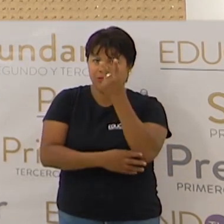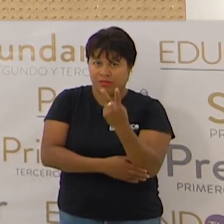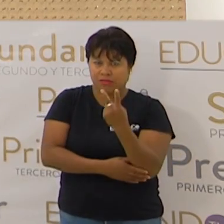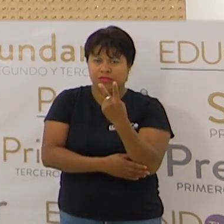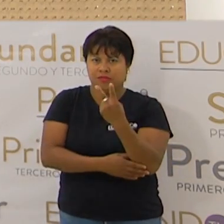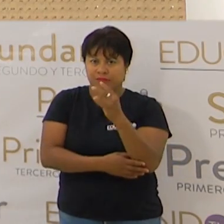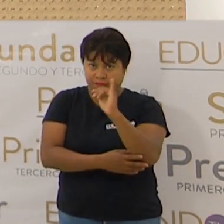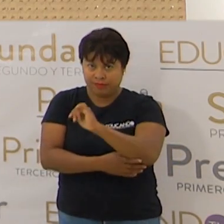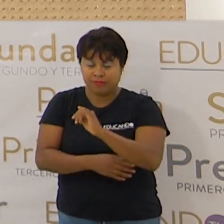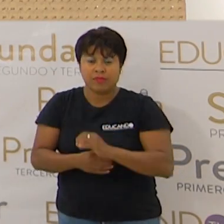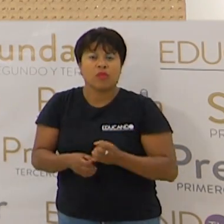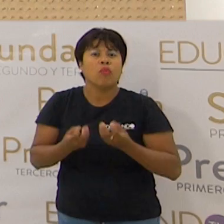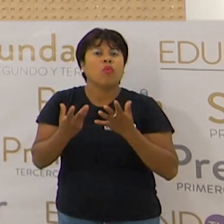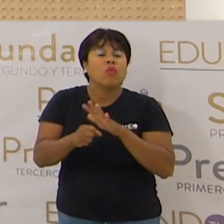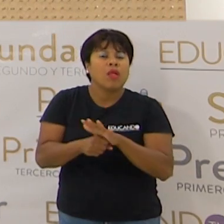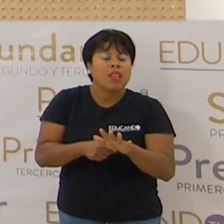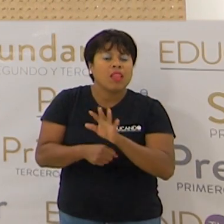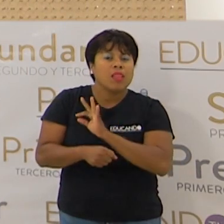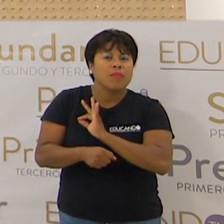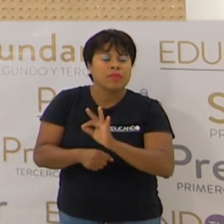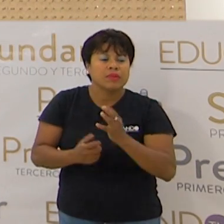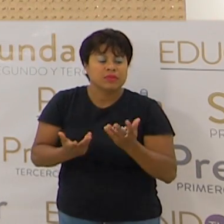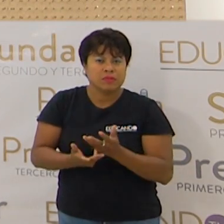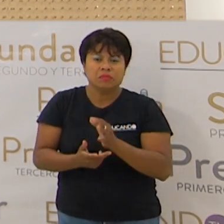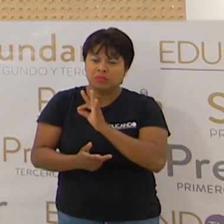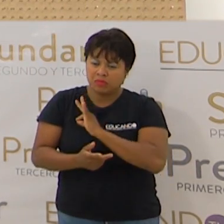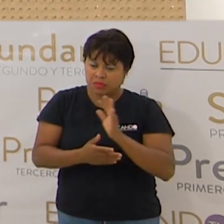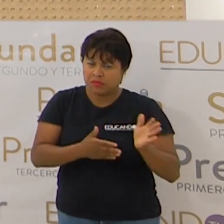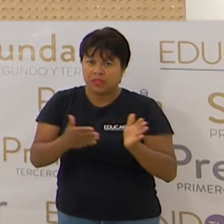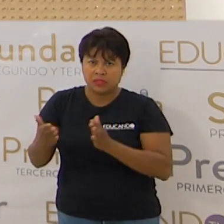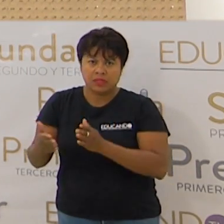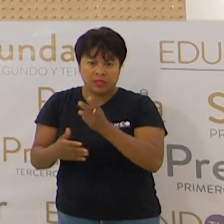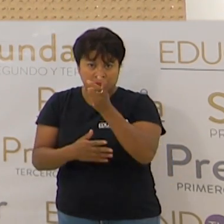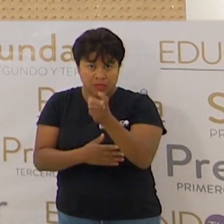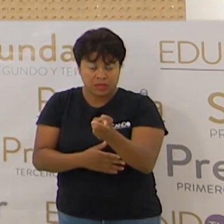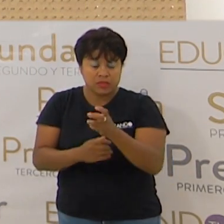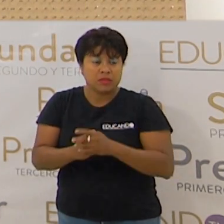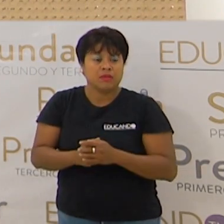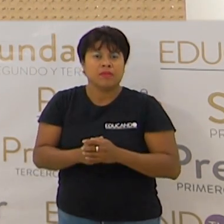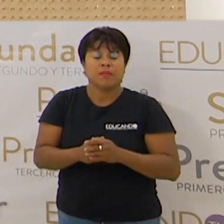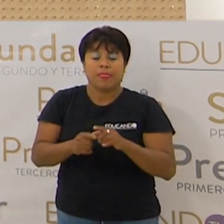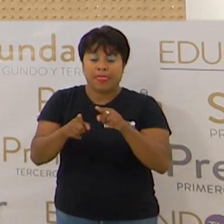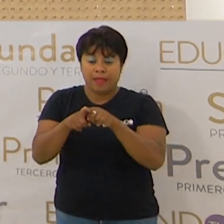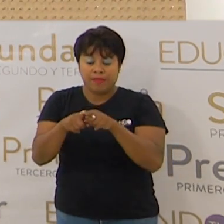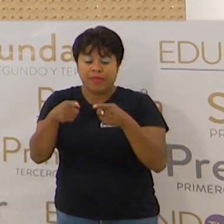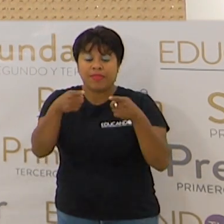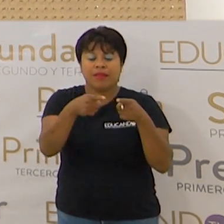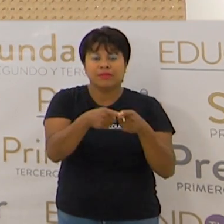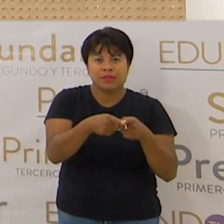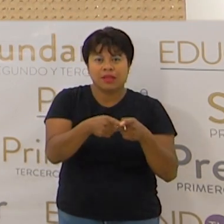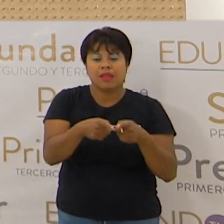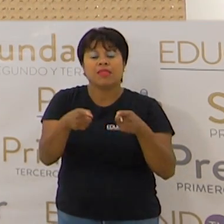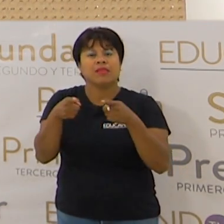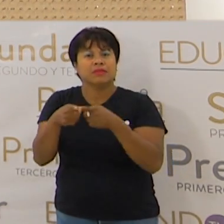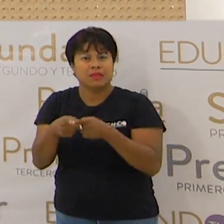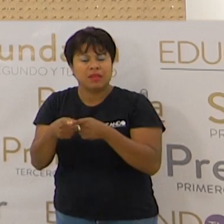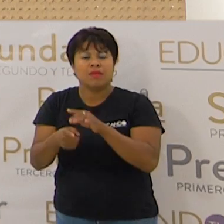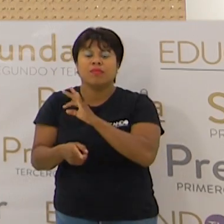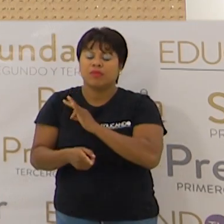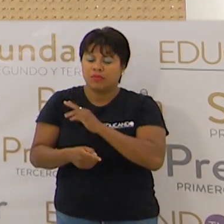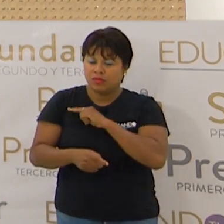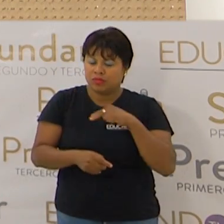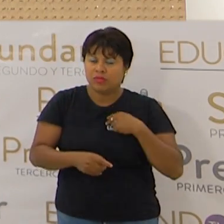2, ¿verdad? ¿Cuál sería? Pues podríamos trazar de aquí hacia la esquina y ya estamos